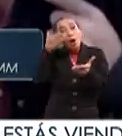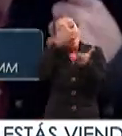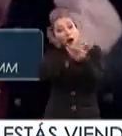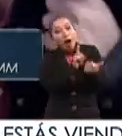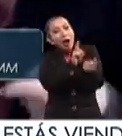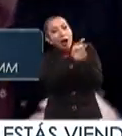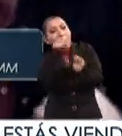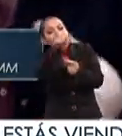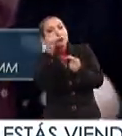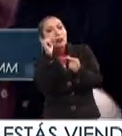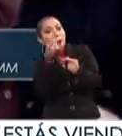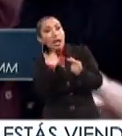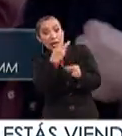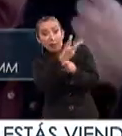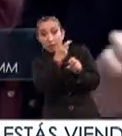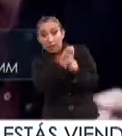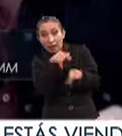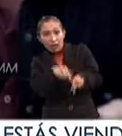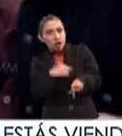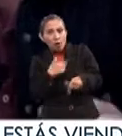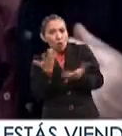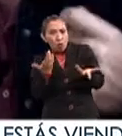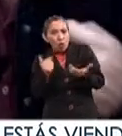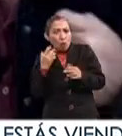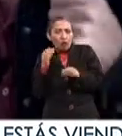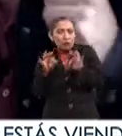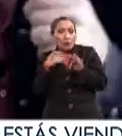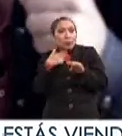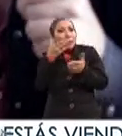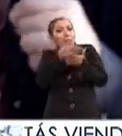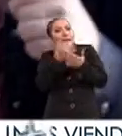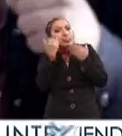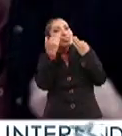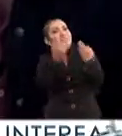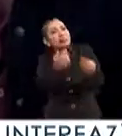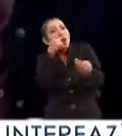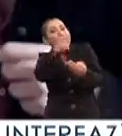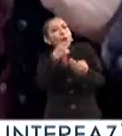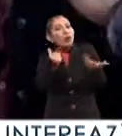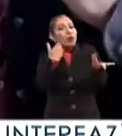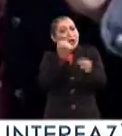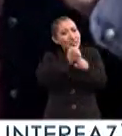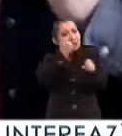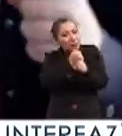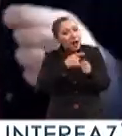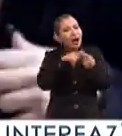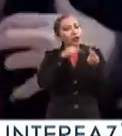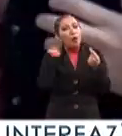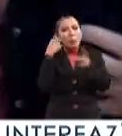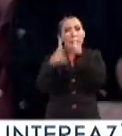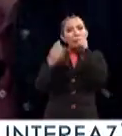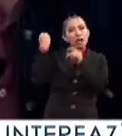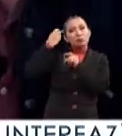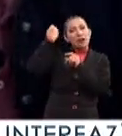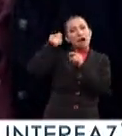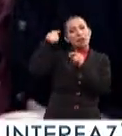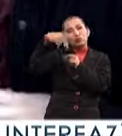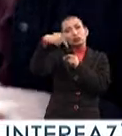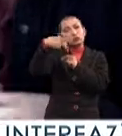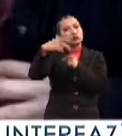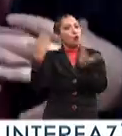plática con uno de los artistas invitados, aunque yo no fuera activo, sino que pudiera estar presente en un ensayo, estar presente en la charla en donde está